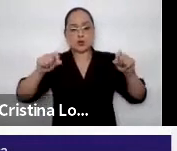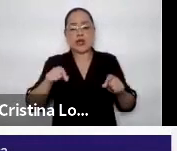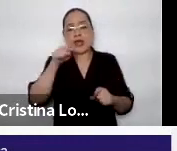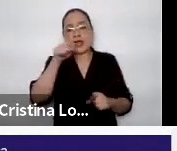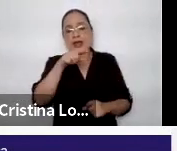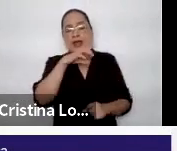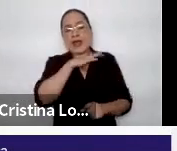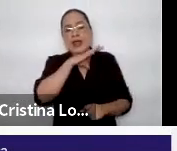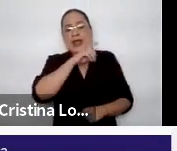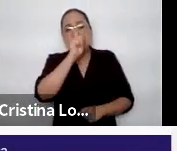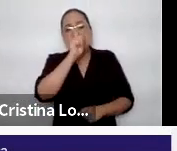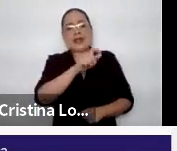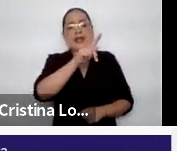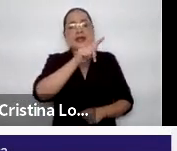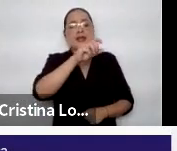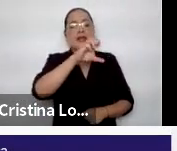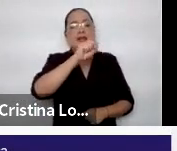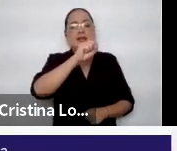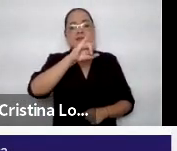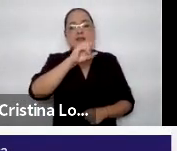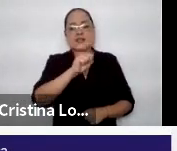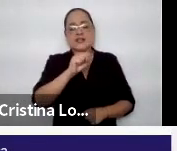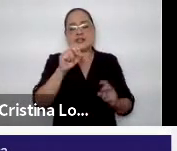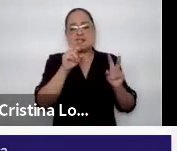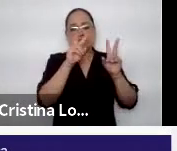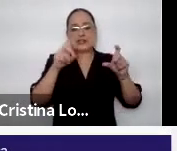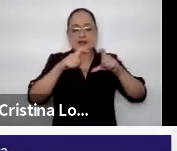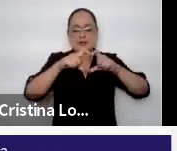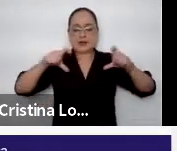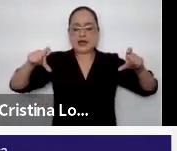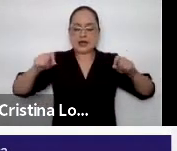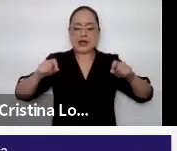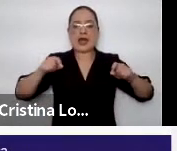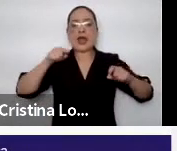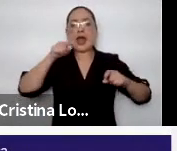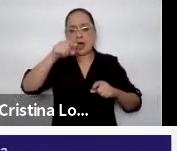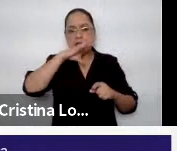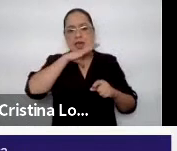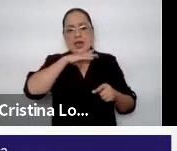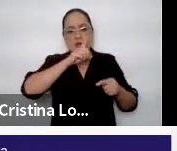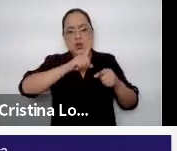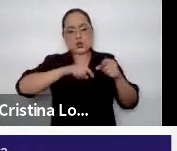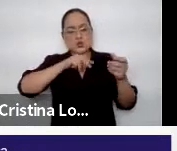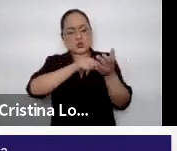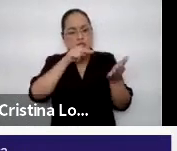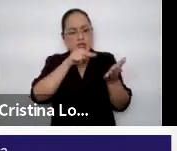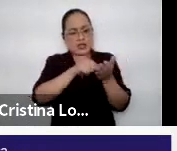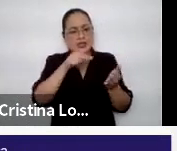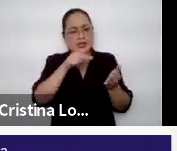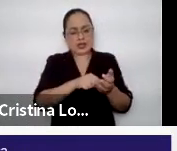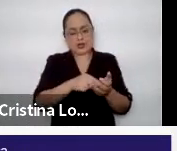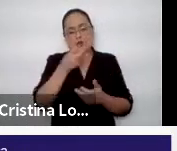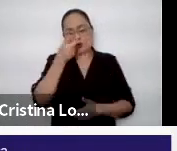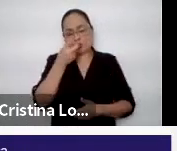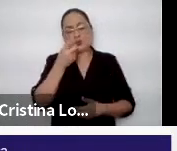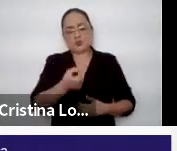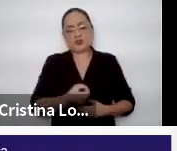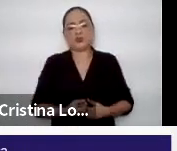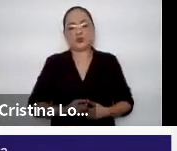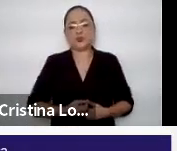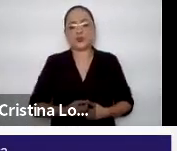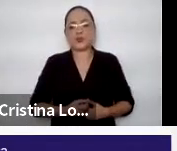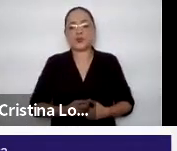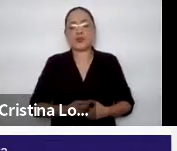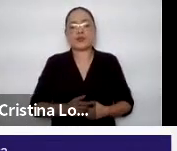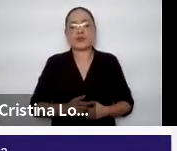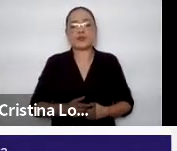propiamente lo que es la tesis. Aquí está precisamente lo que es la tesis, ¿correcto?